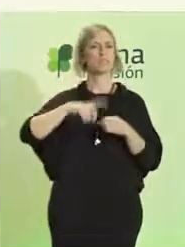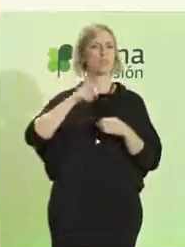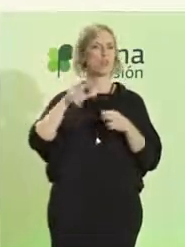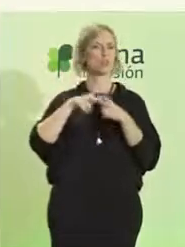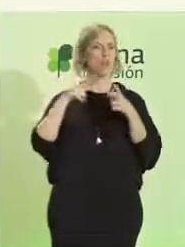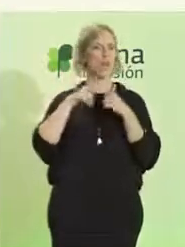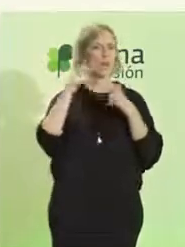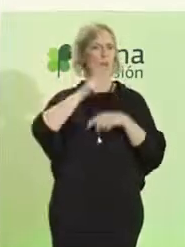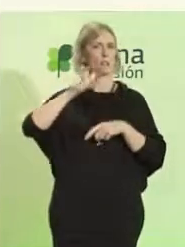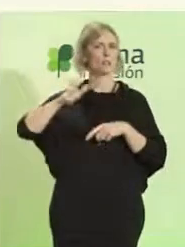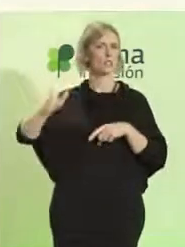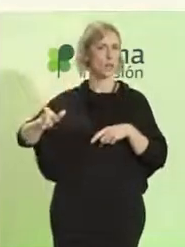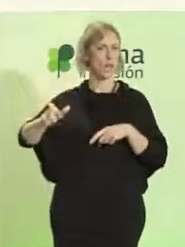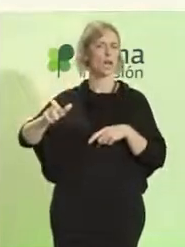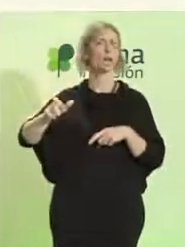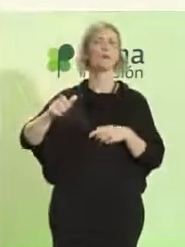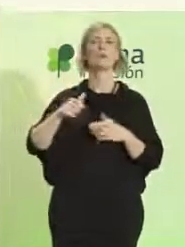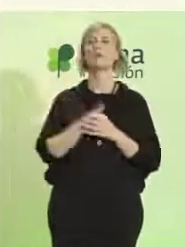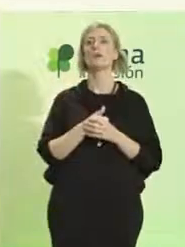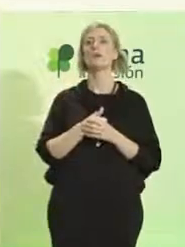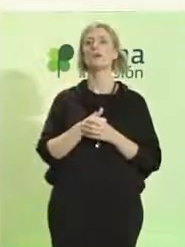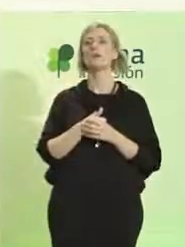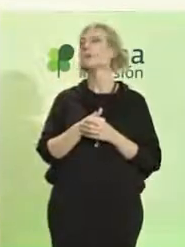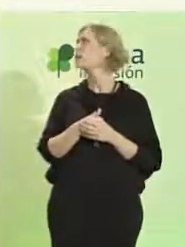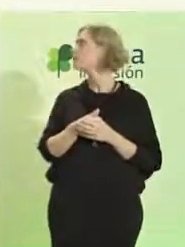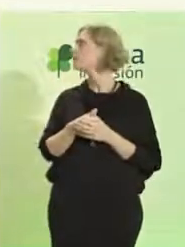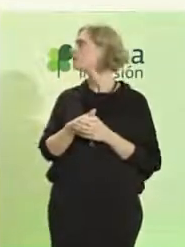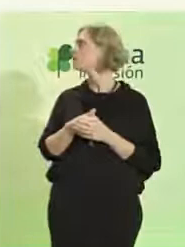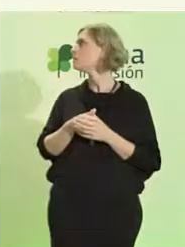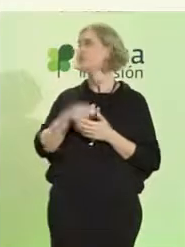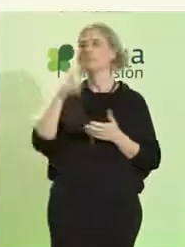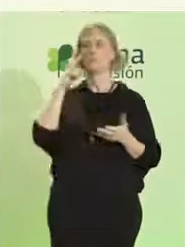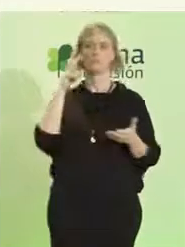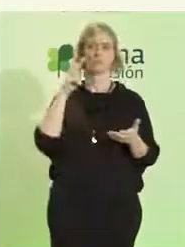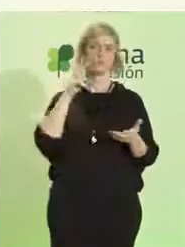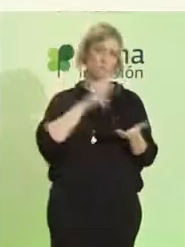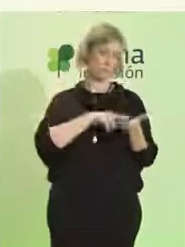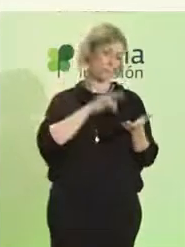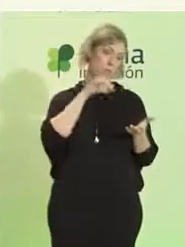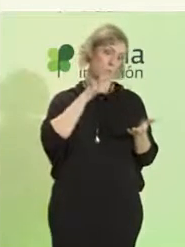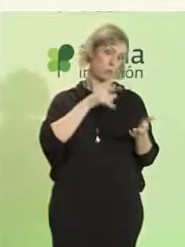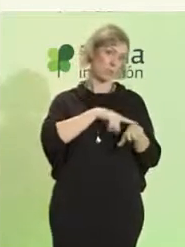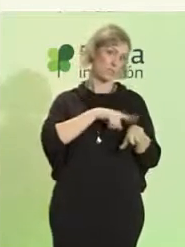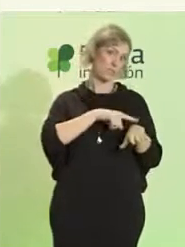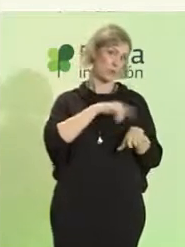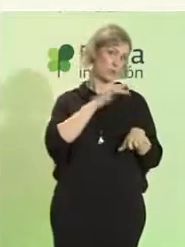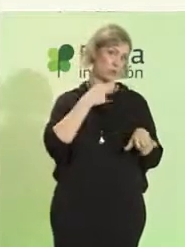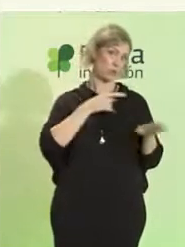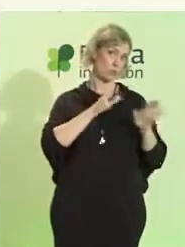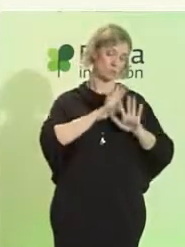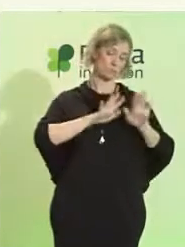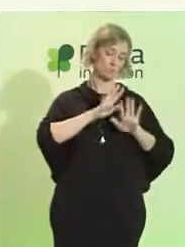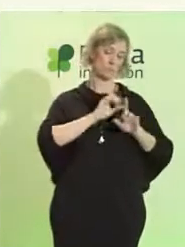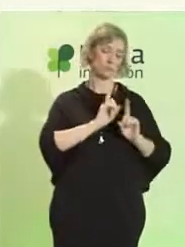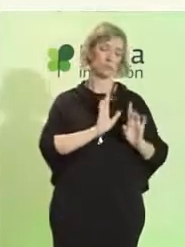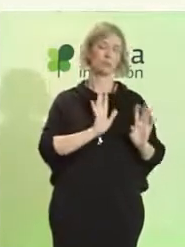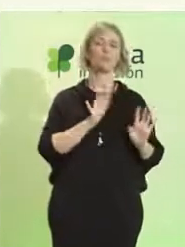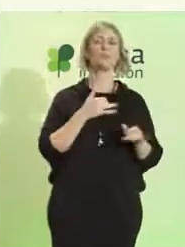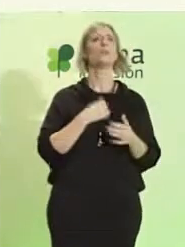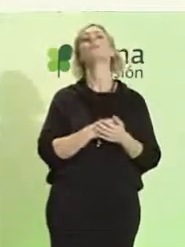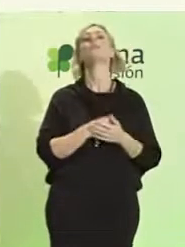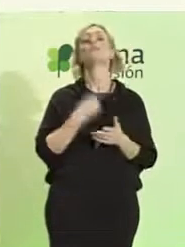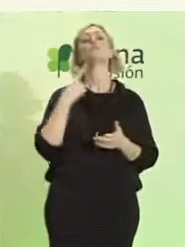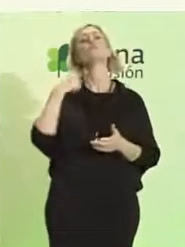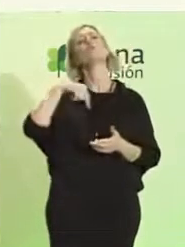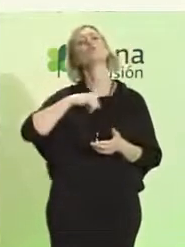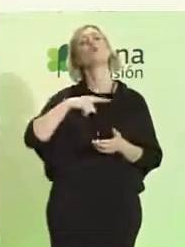partir de ahí se puede construir. No miro el móvil por WhatsApp, sino por los tiempos, que no quiero liarla. Ese es uno de los ejemplos que nosotras más utilizamos. Utilizamos danza,